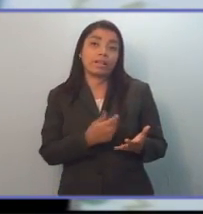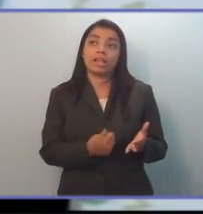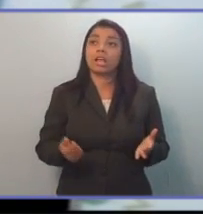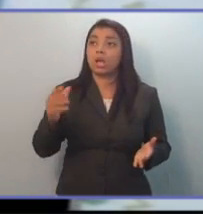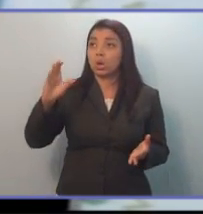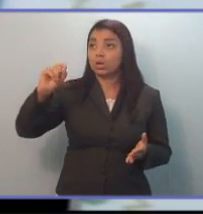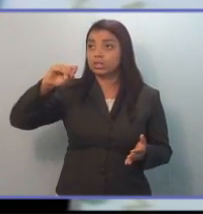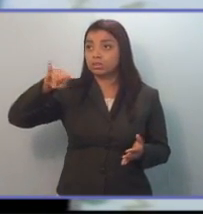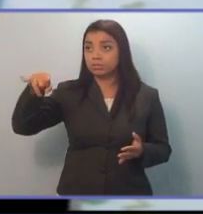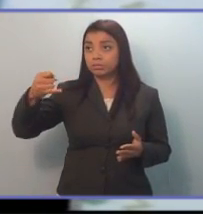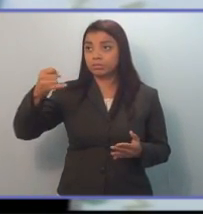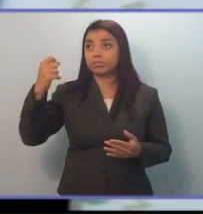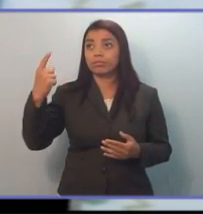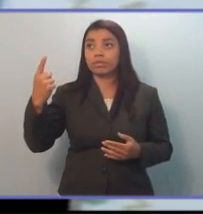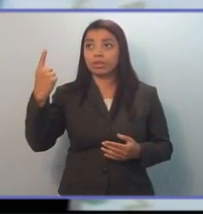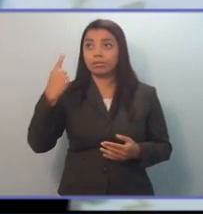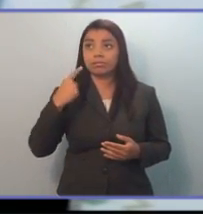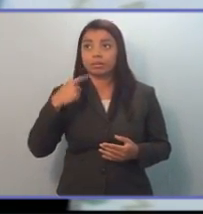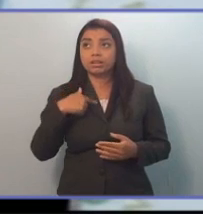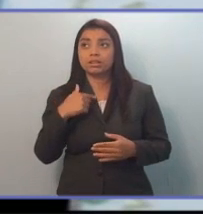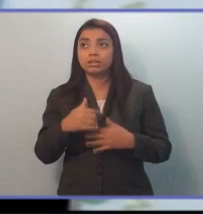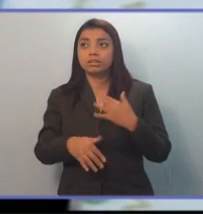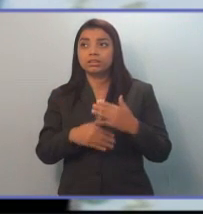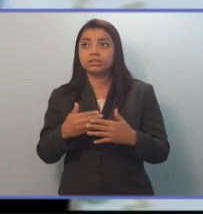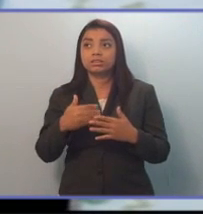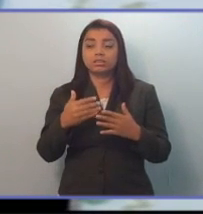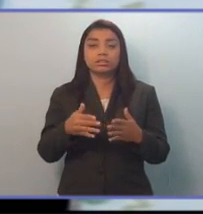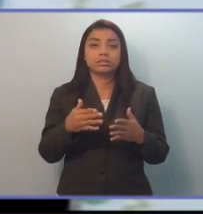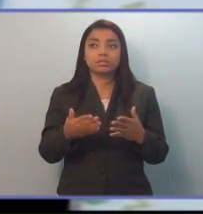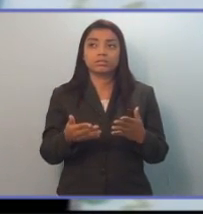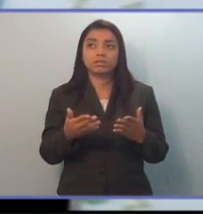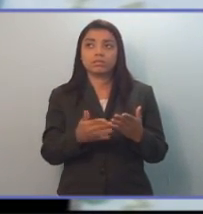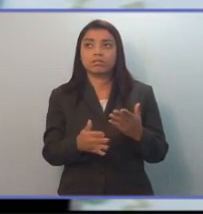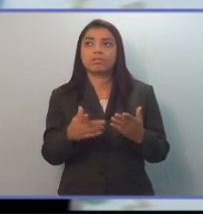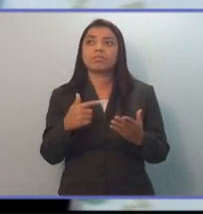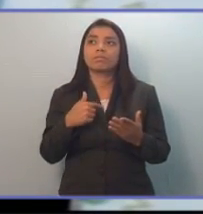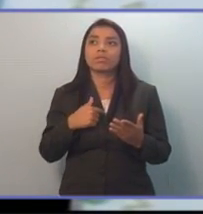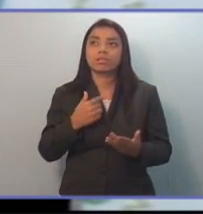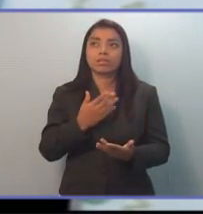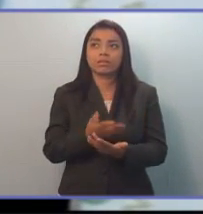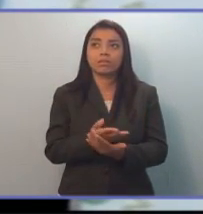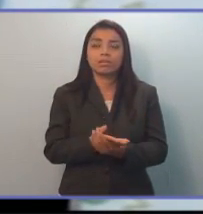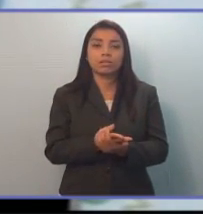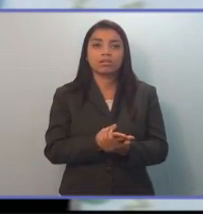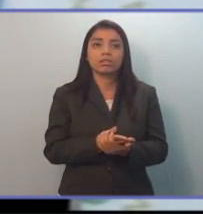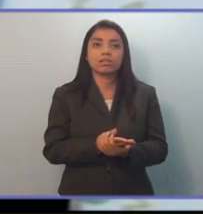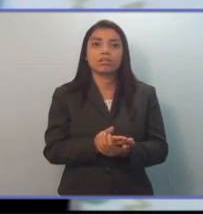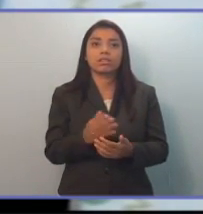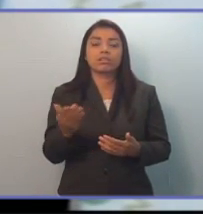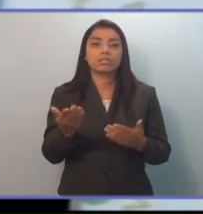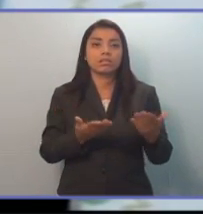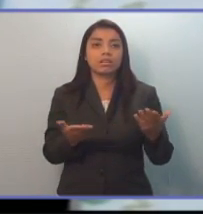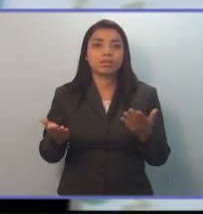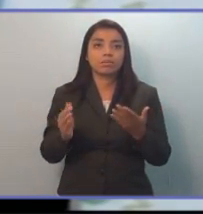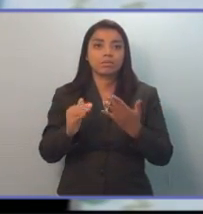de Justicia me ordena que siga un proceso de destitución. Yo presento la denuncia en la Comisión del Servicio